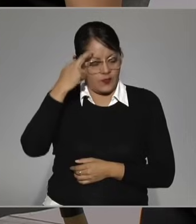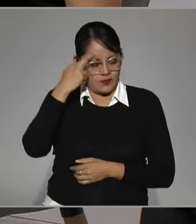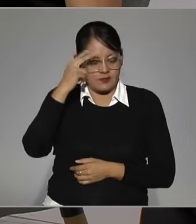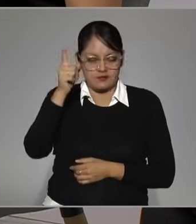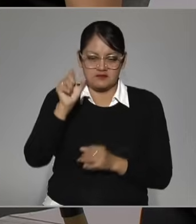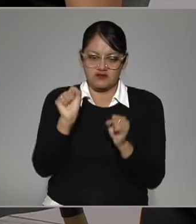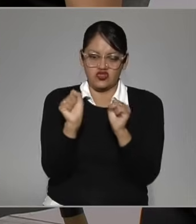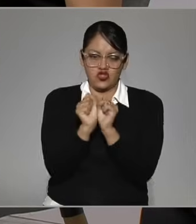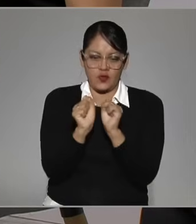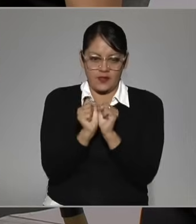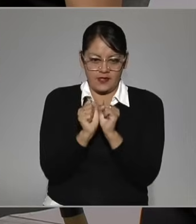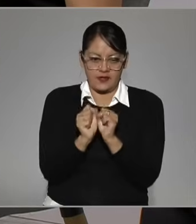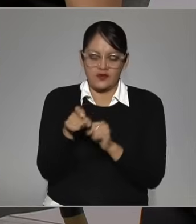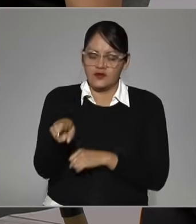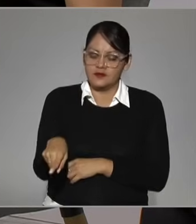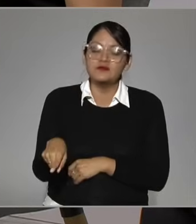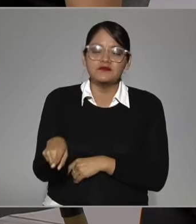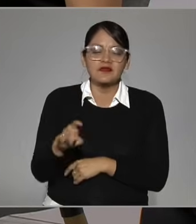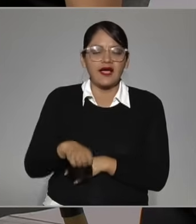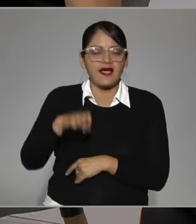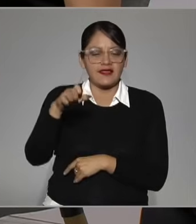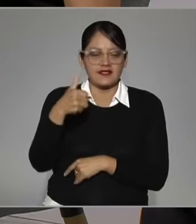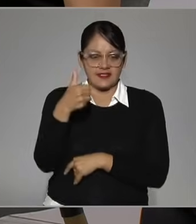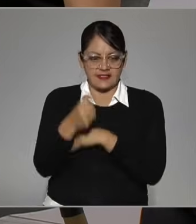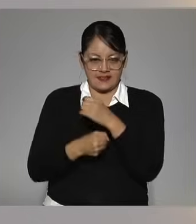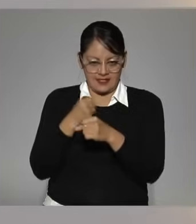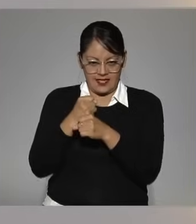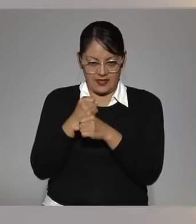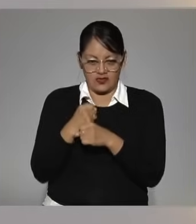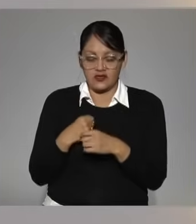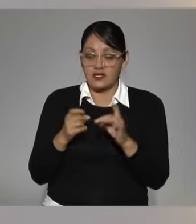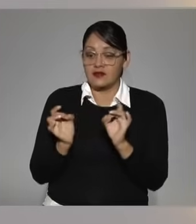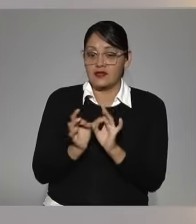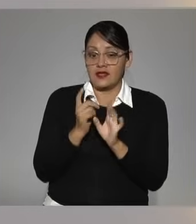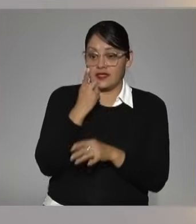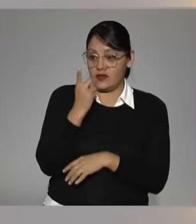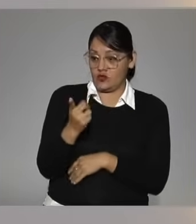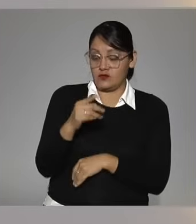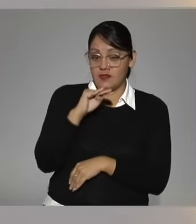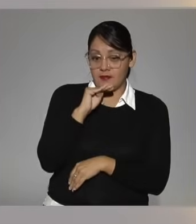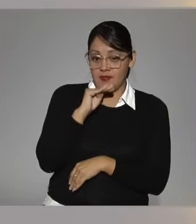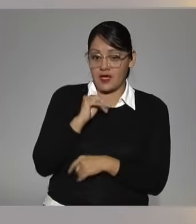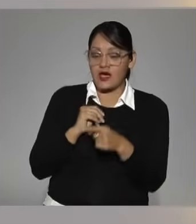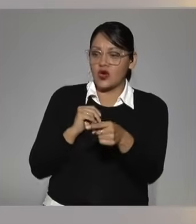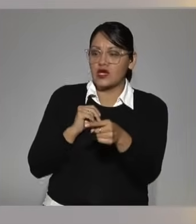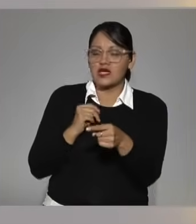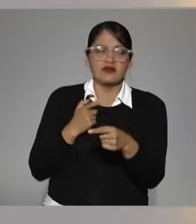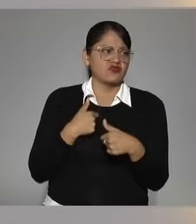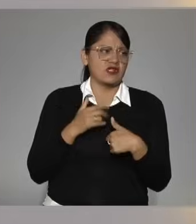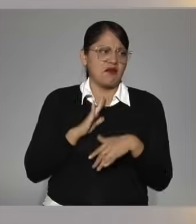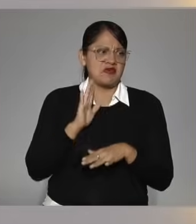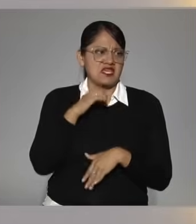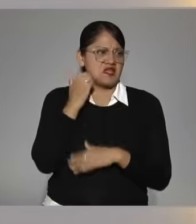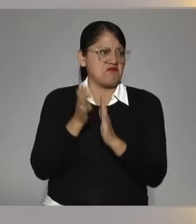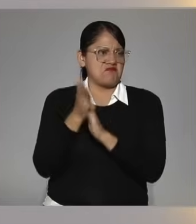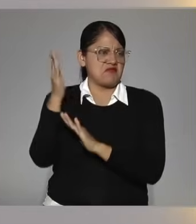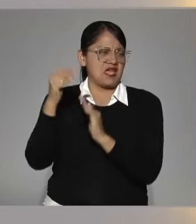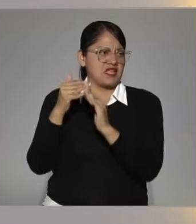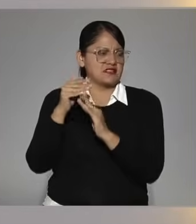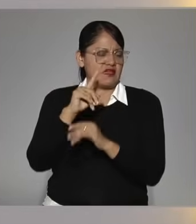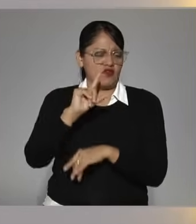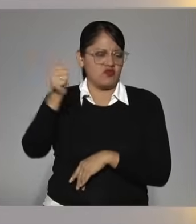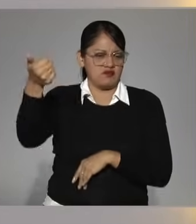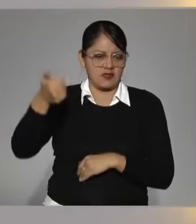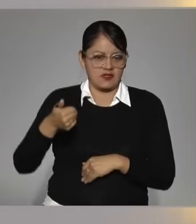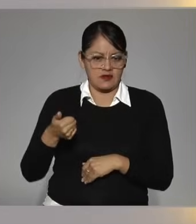sobrino, un pequeño de 6 años, que de repente le dijo a su mamá, yo ya me quiero ir de mi casa. Y agarró su mochilita y yo ya me voy de la